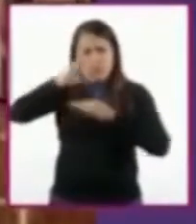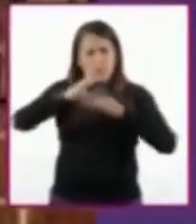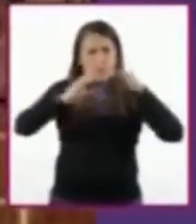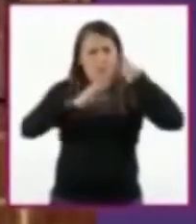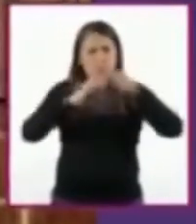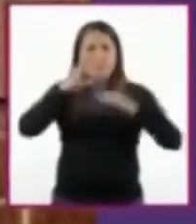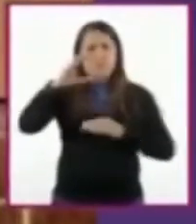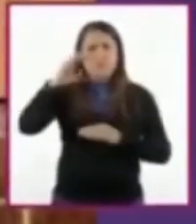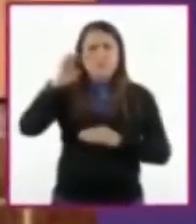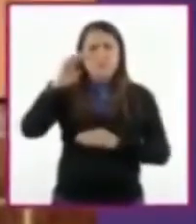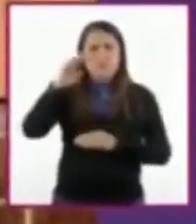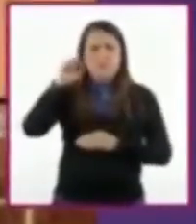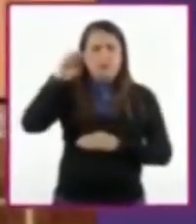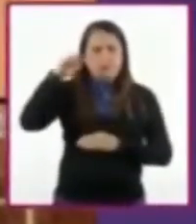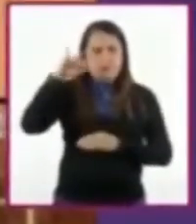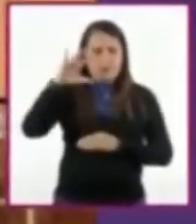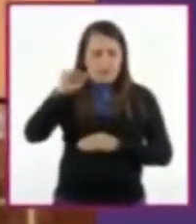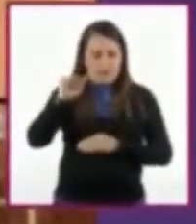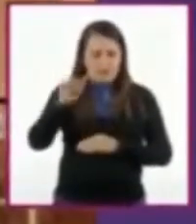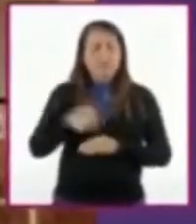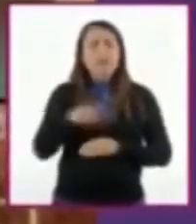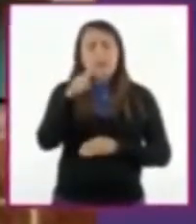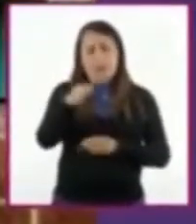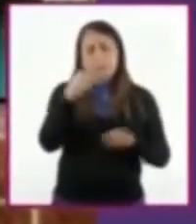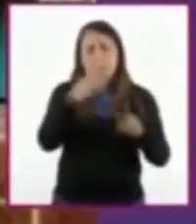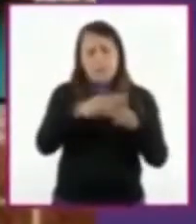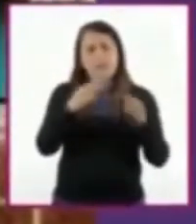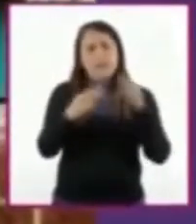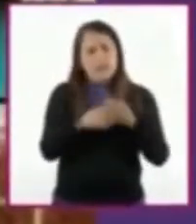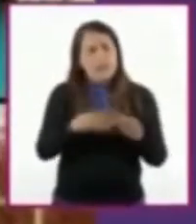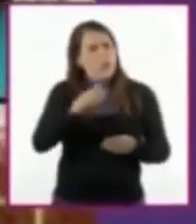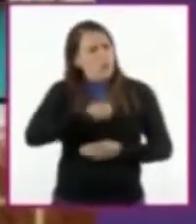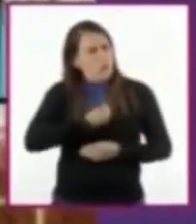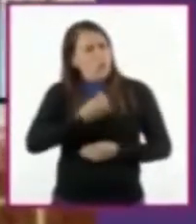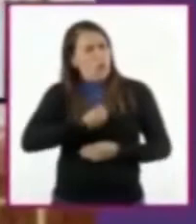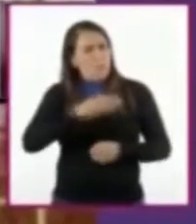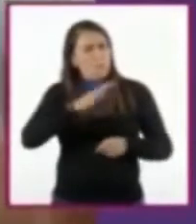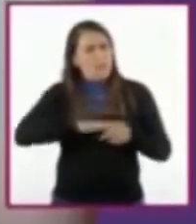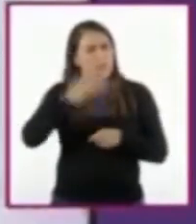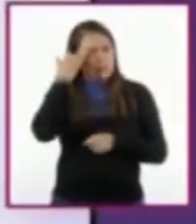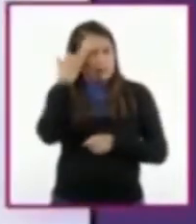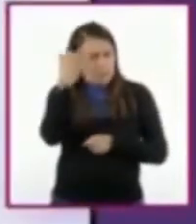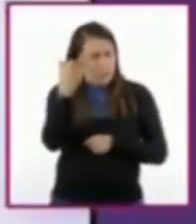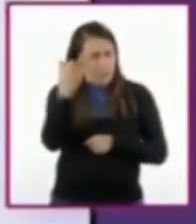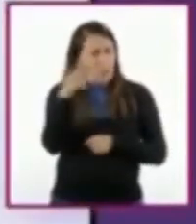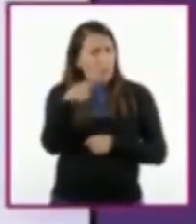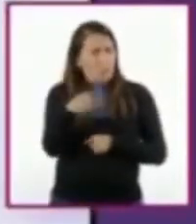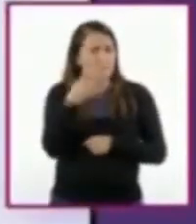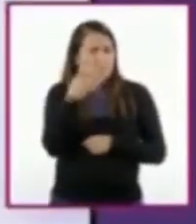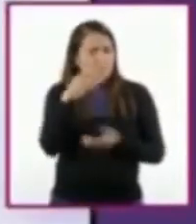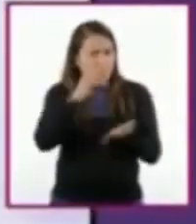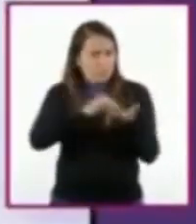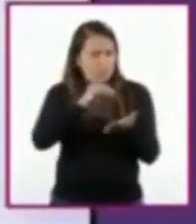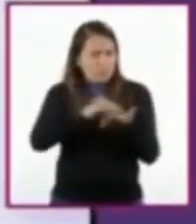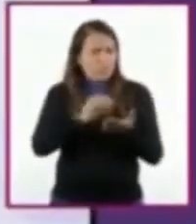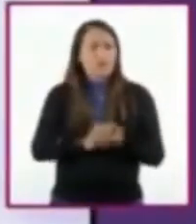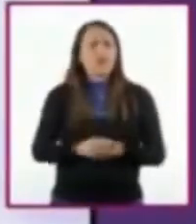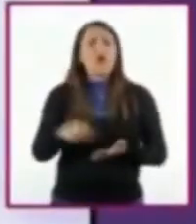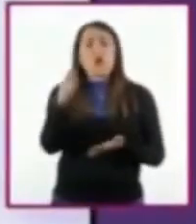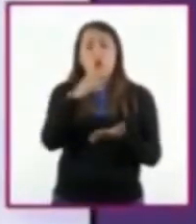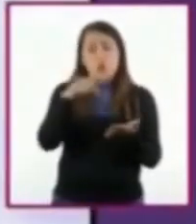cerámica. Estos tipos de materiales son más resistentes y duraderos. En algunas localidades donde